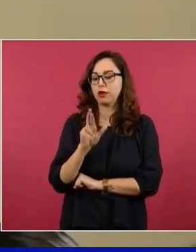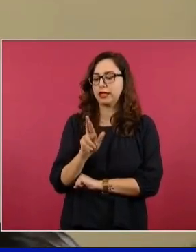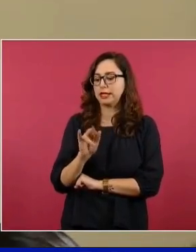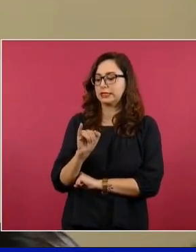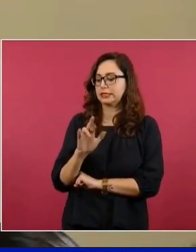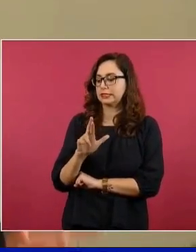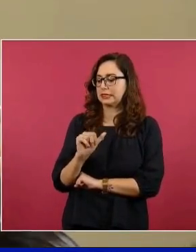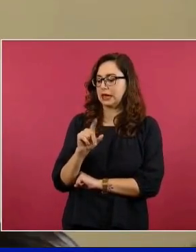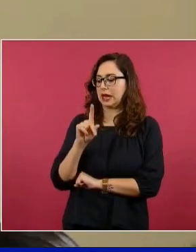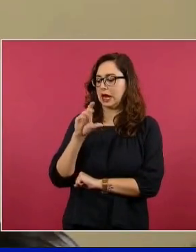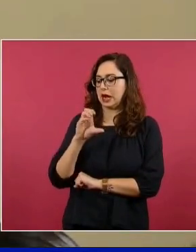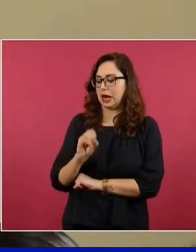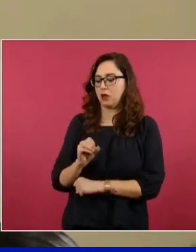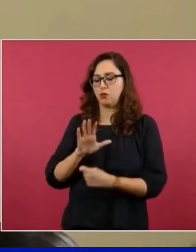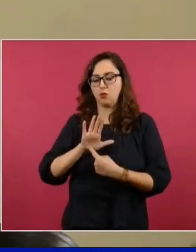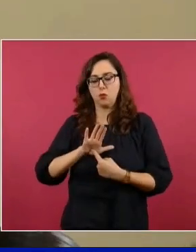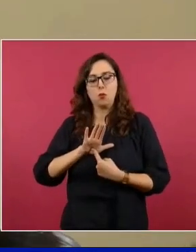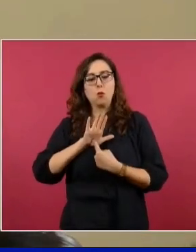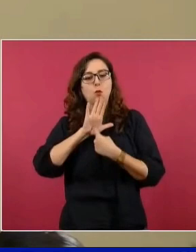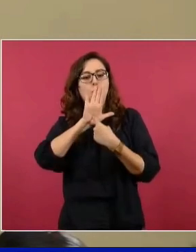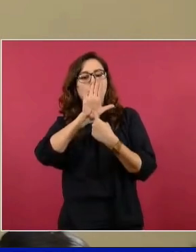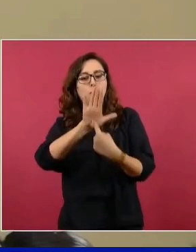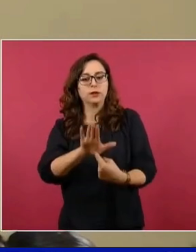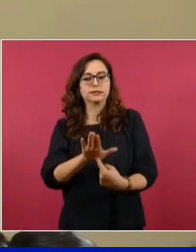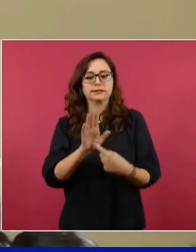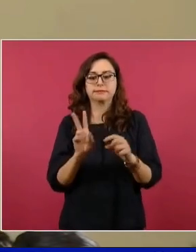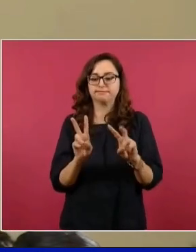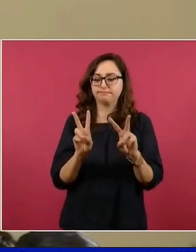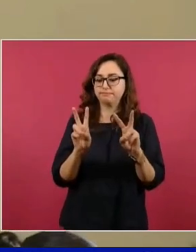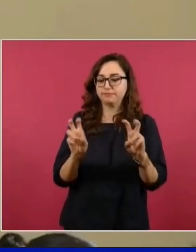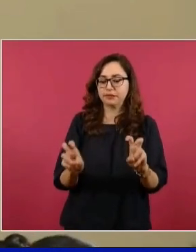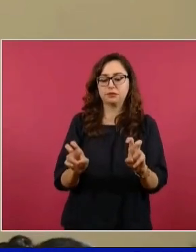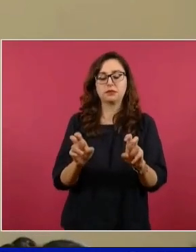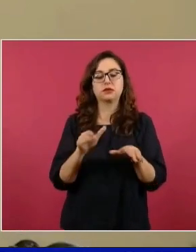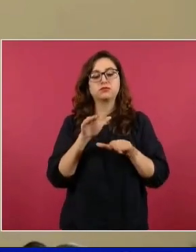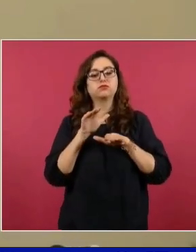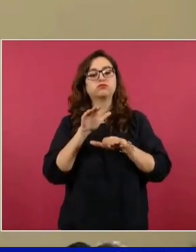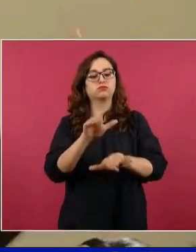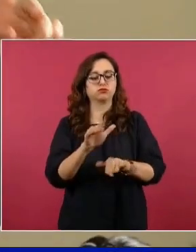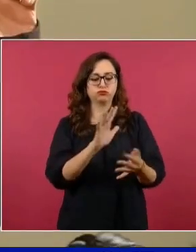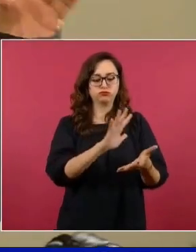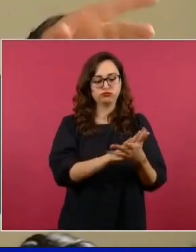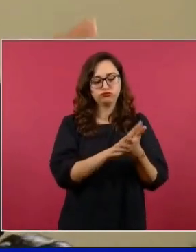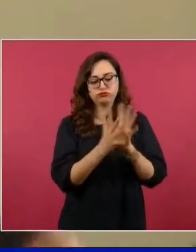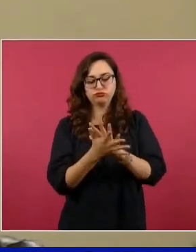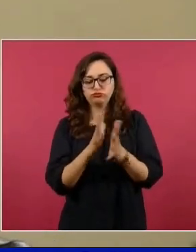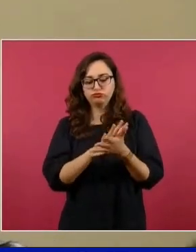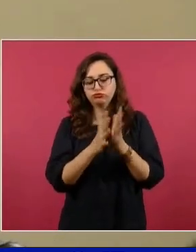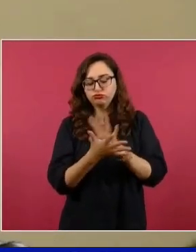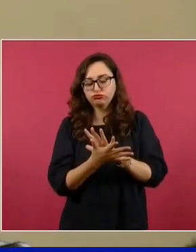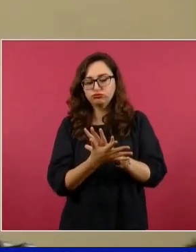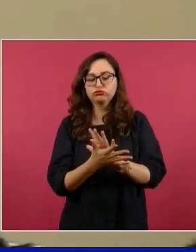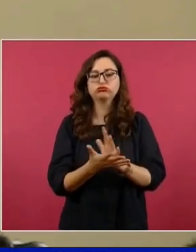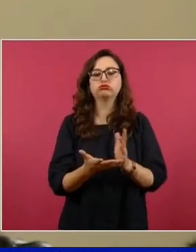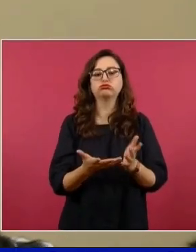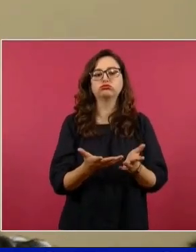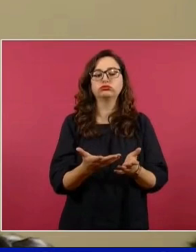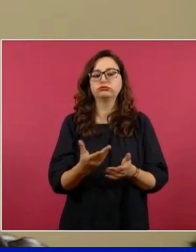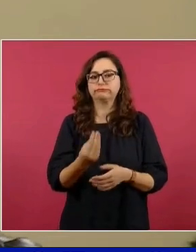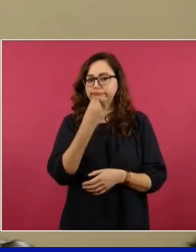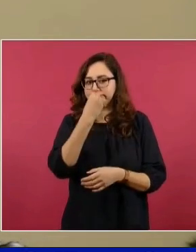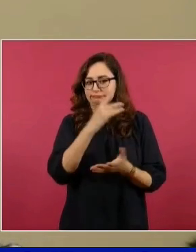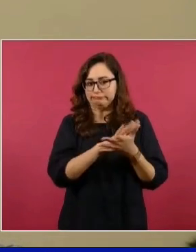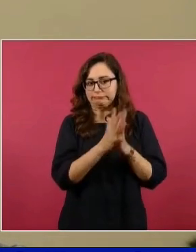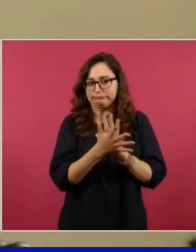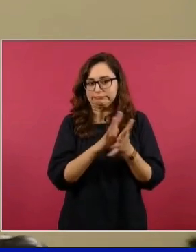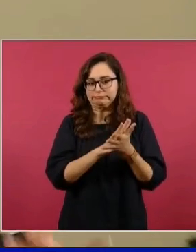venía por qué era el incremento de la tortilla. Y se vio en esa tabla que